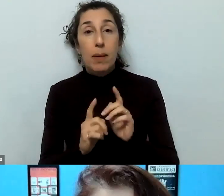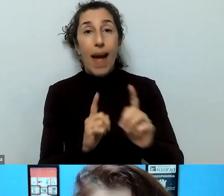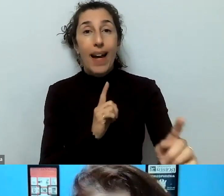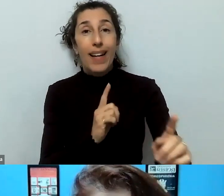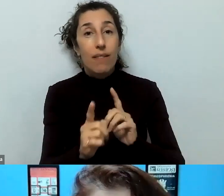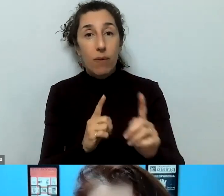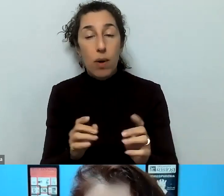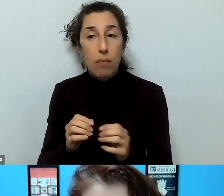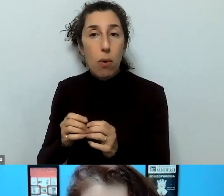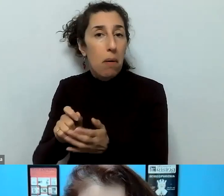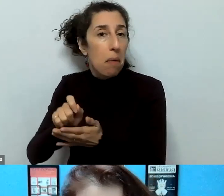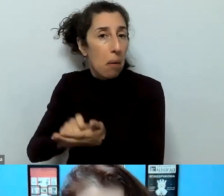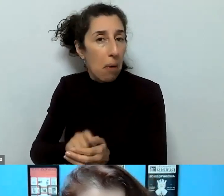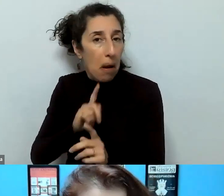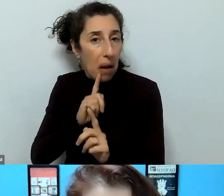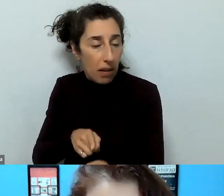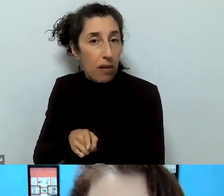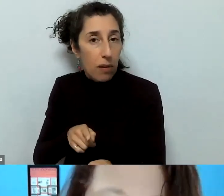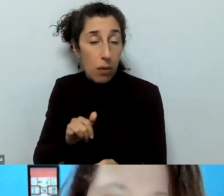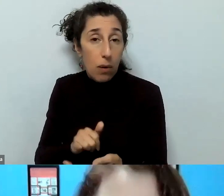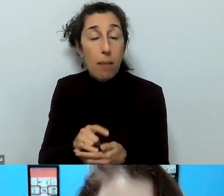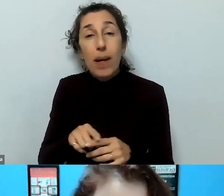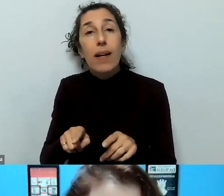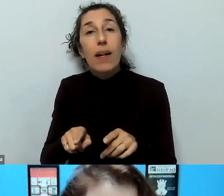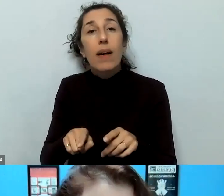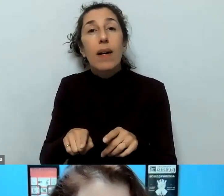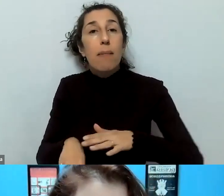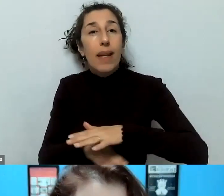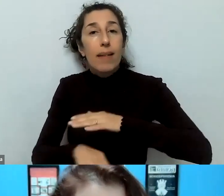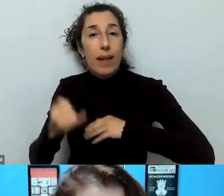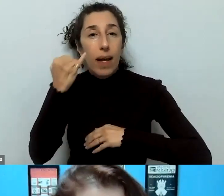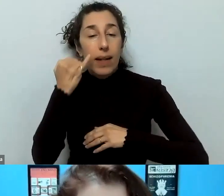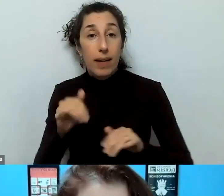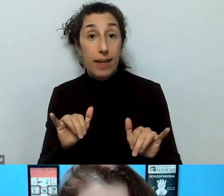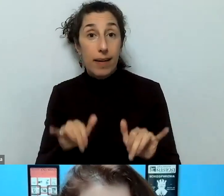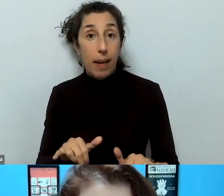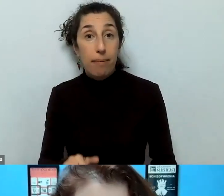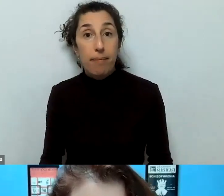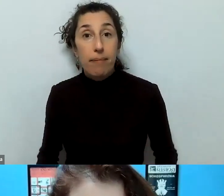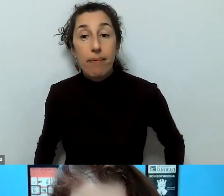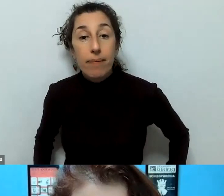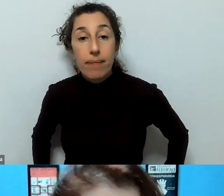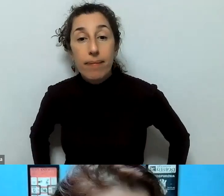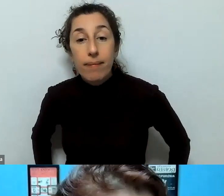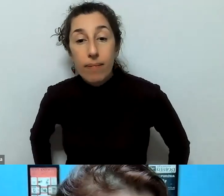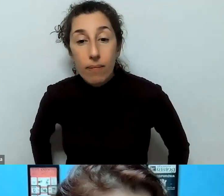una plática. Y debemos que hacer las cosas que hacen que ellos se abran.